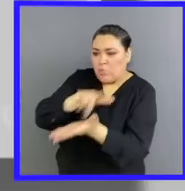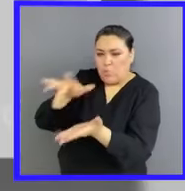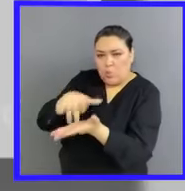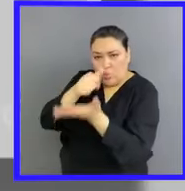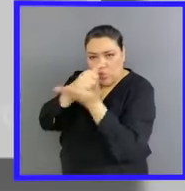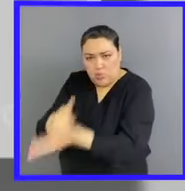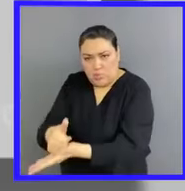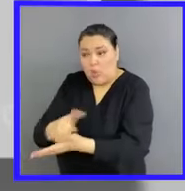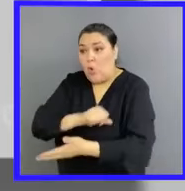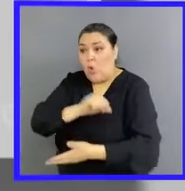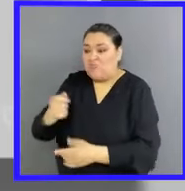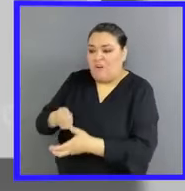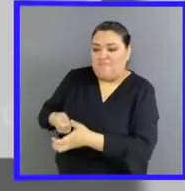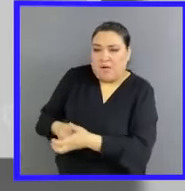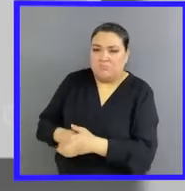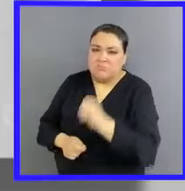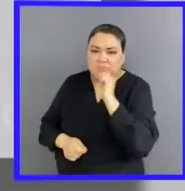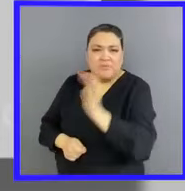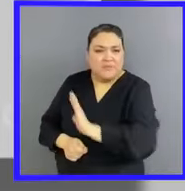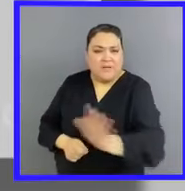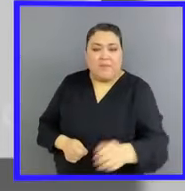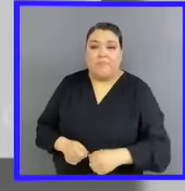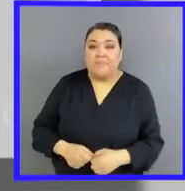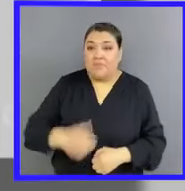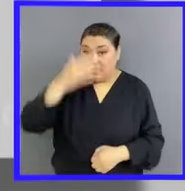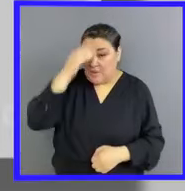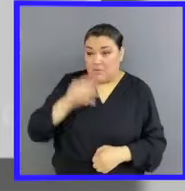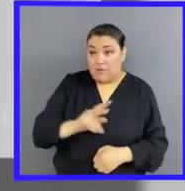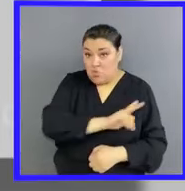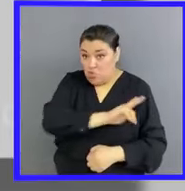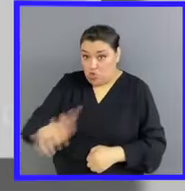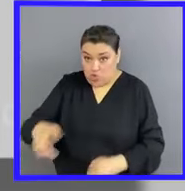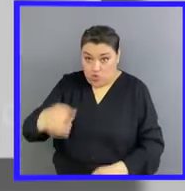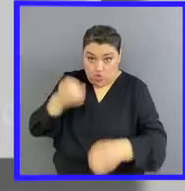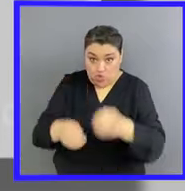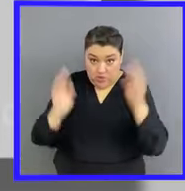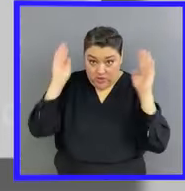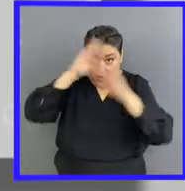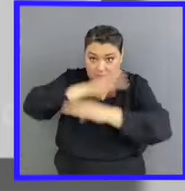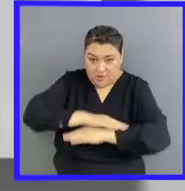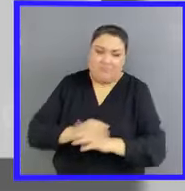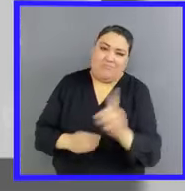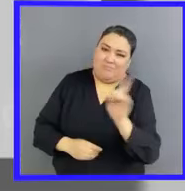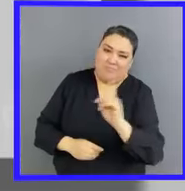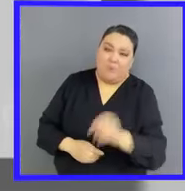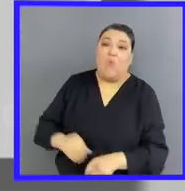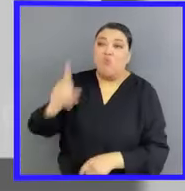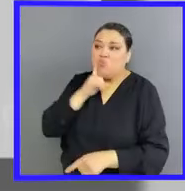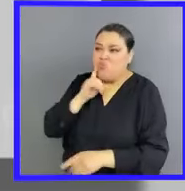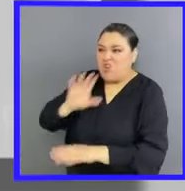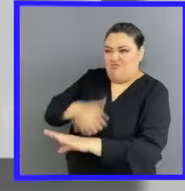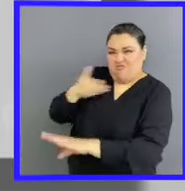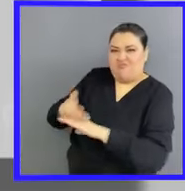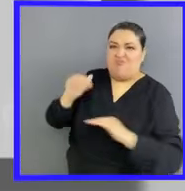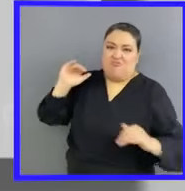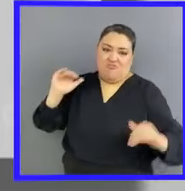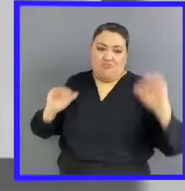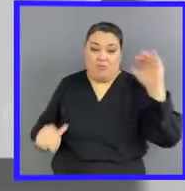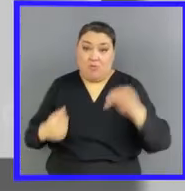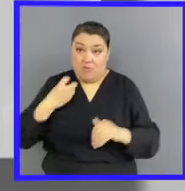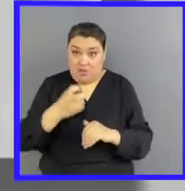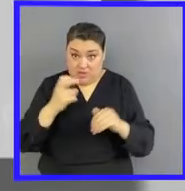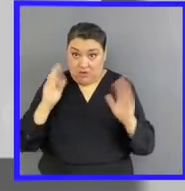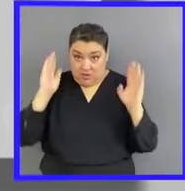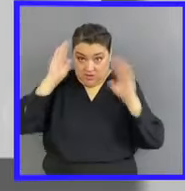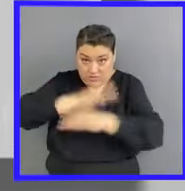coerción. No todos los casos son mediables, particularmente en casos de violencia de género donde hay asimetrías de poder o riesgo para la vida de la víctima. Es muy